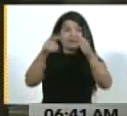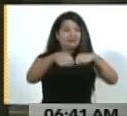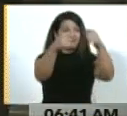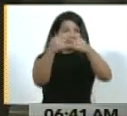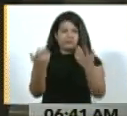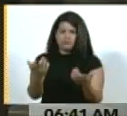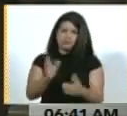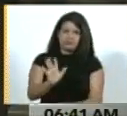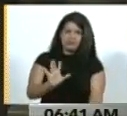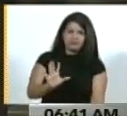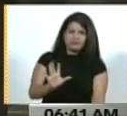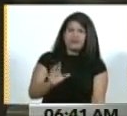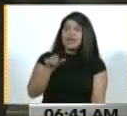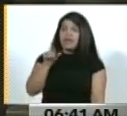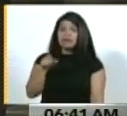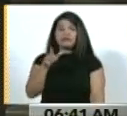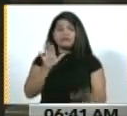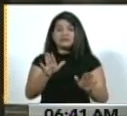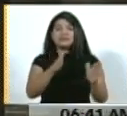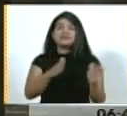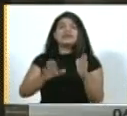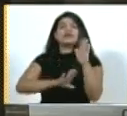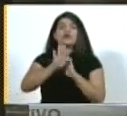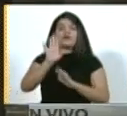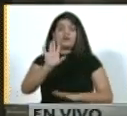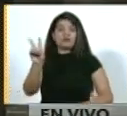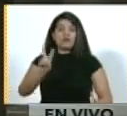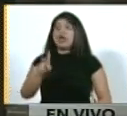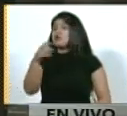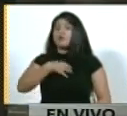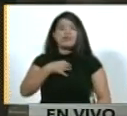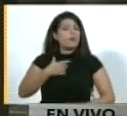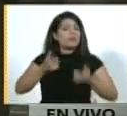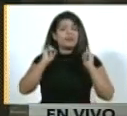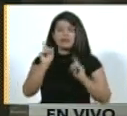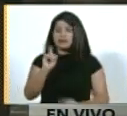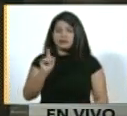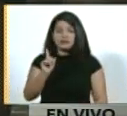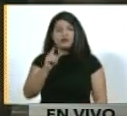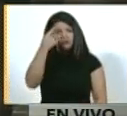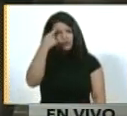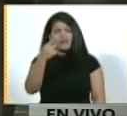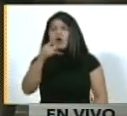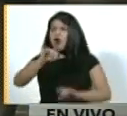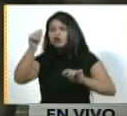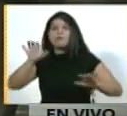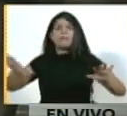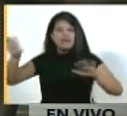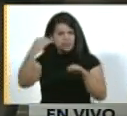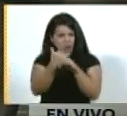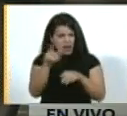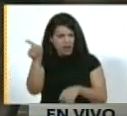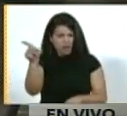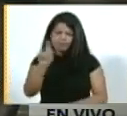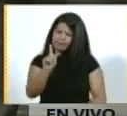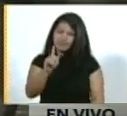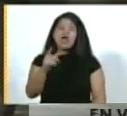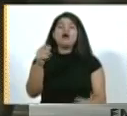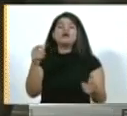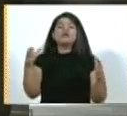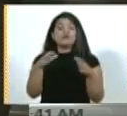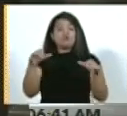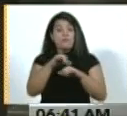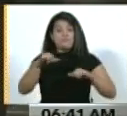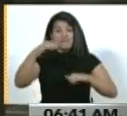que sea parte del desarrollo del país. No lo podemos permitir. ¿En qué país del mundo se puede ver eso? Que las fuerzas del orden